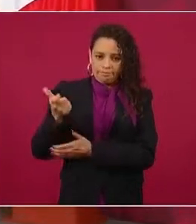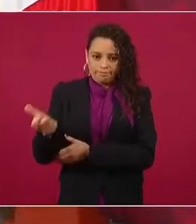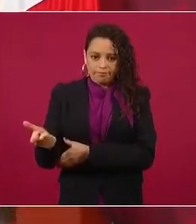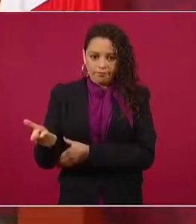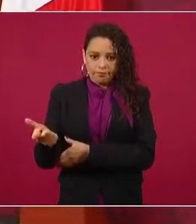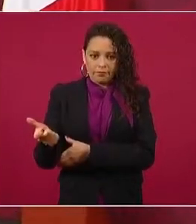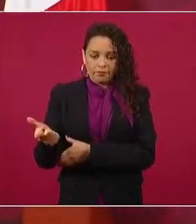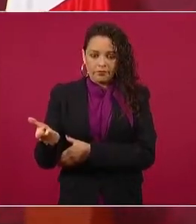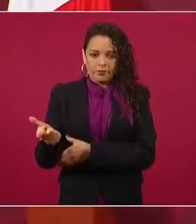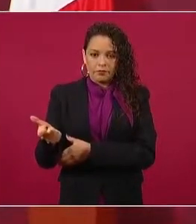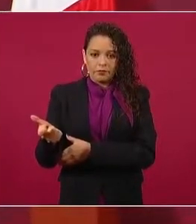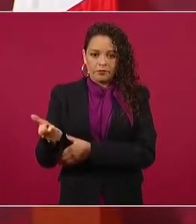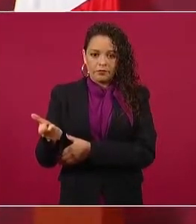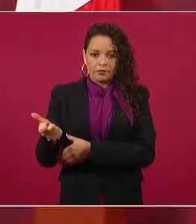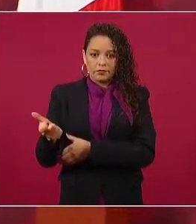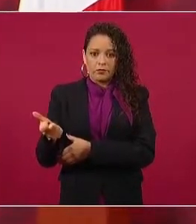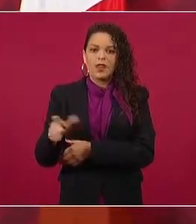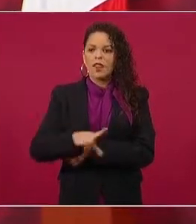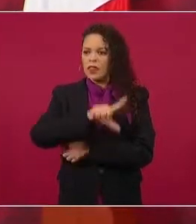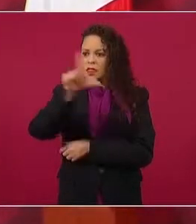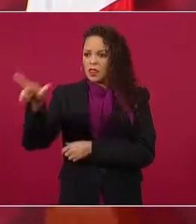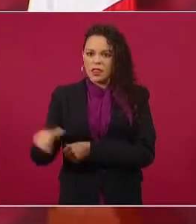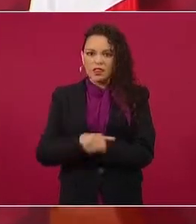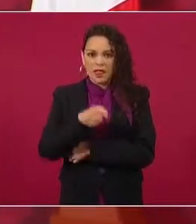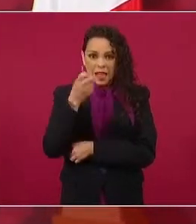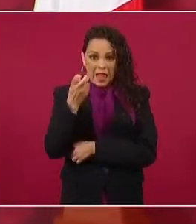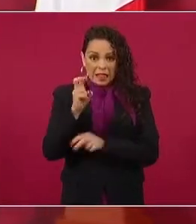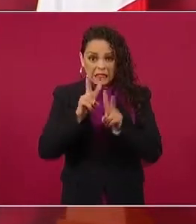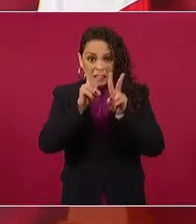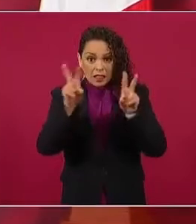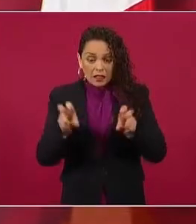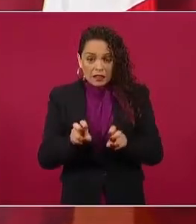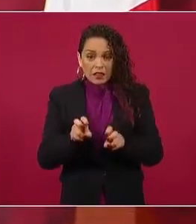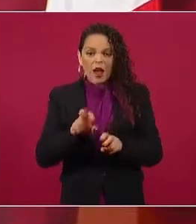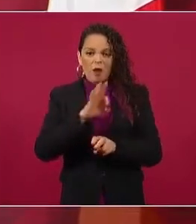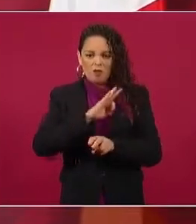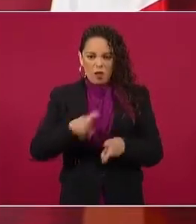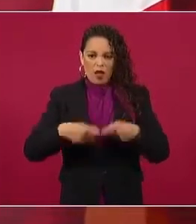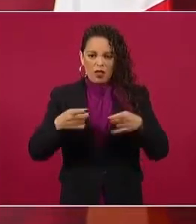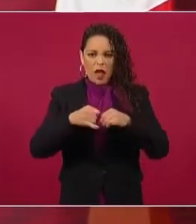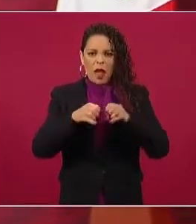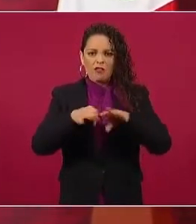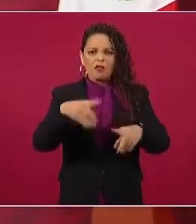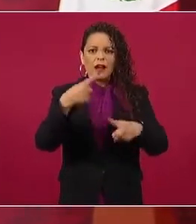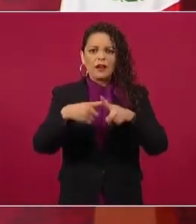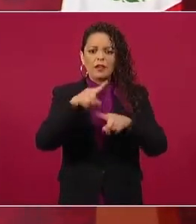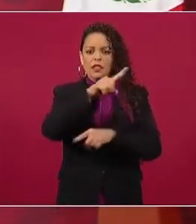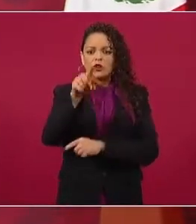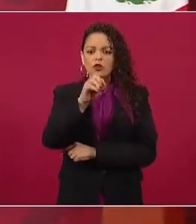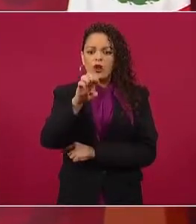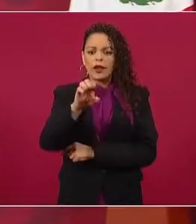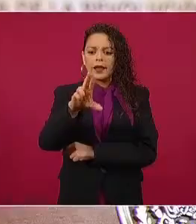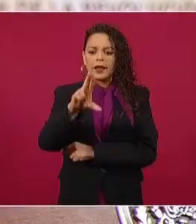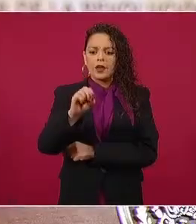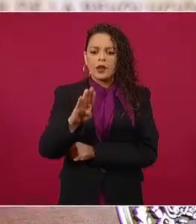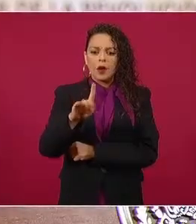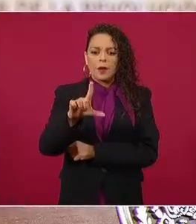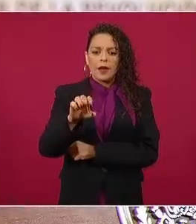Zoé Robledo puede informar sobre esto. Era una